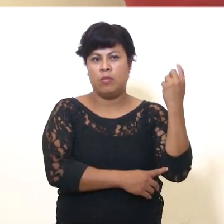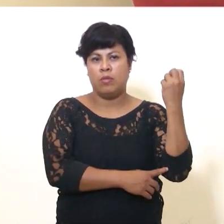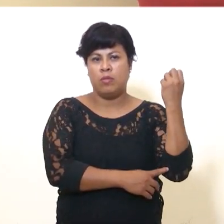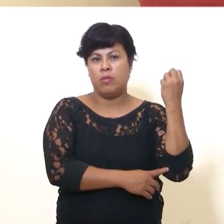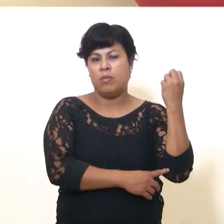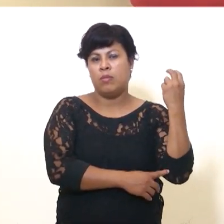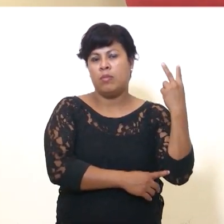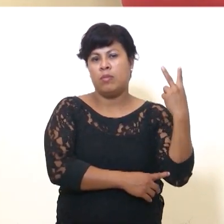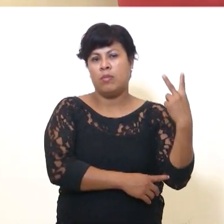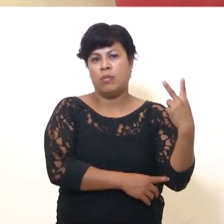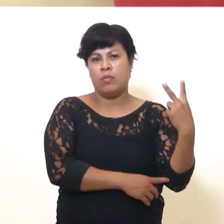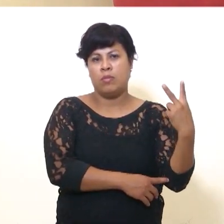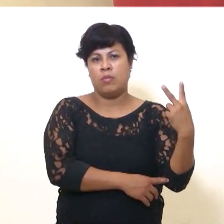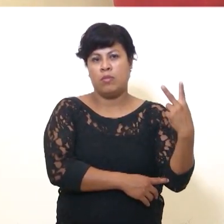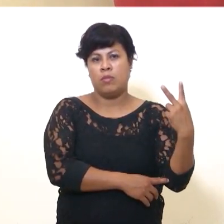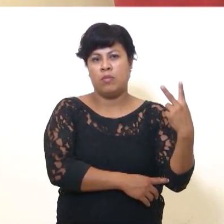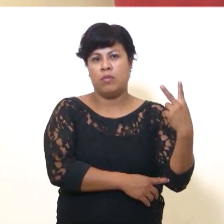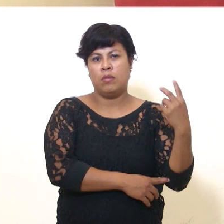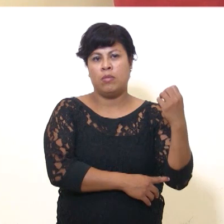1,